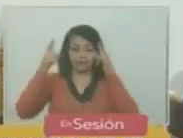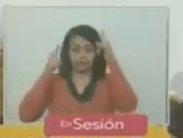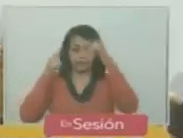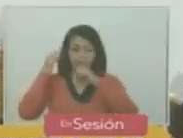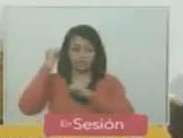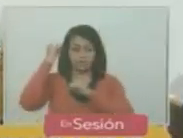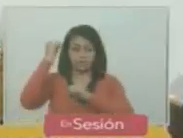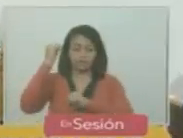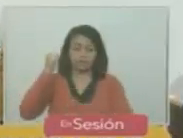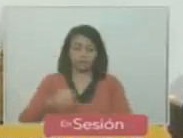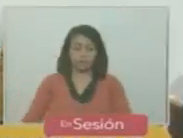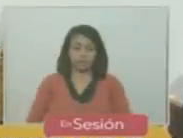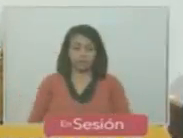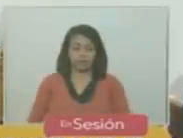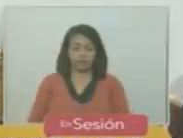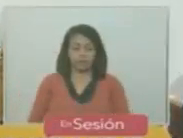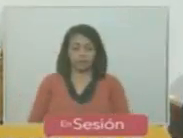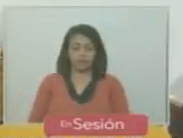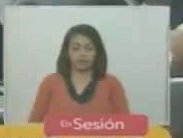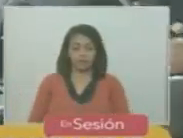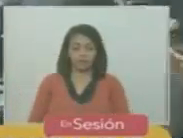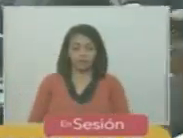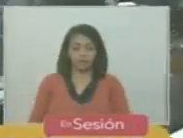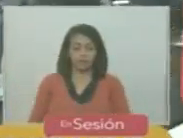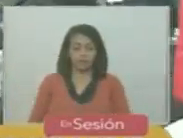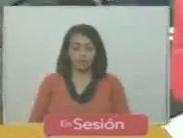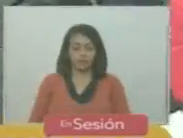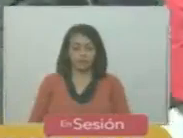comandante, venceremos!